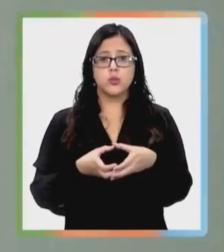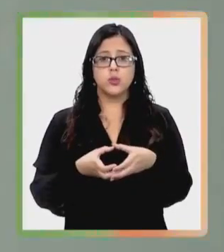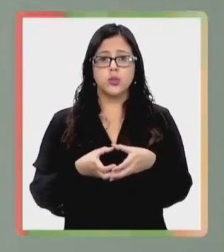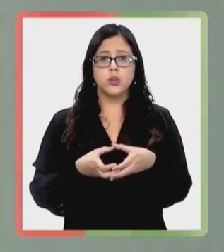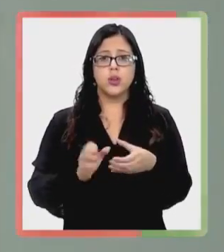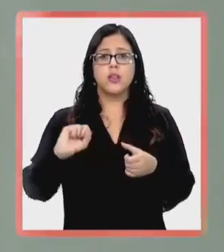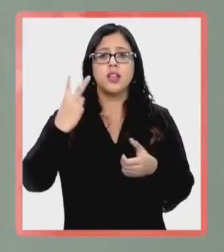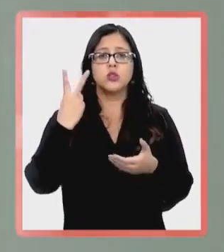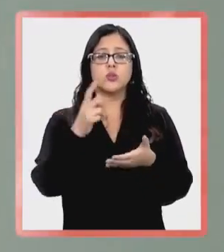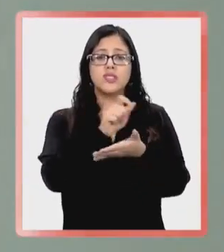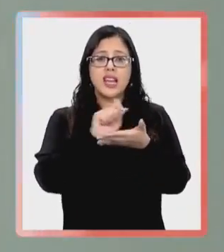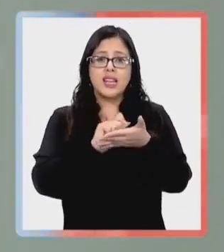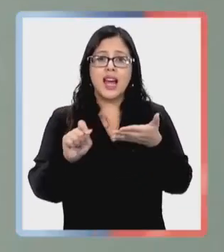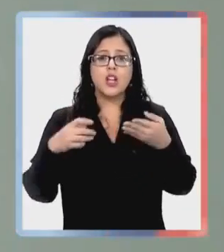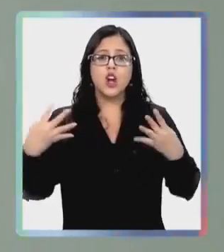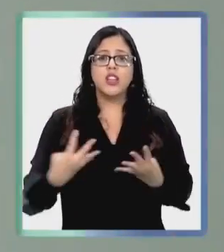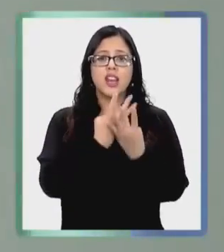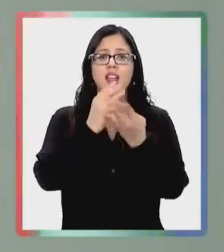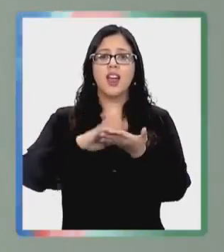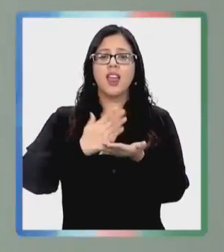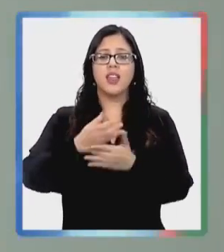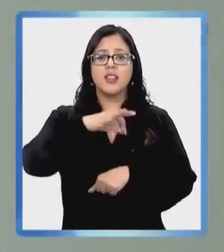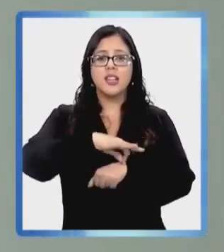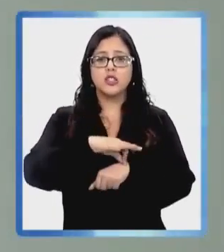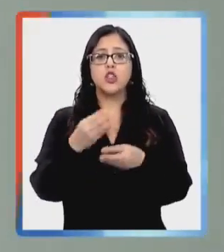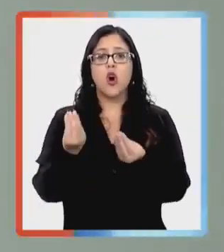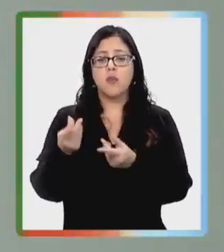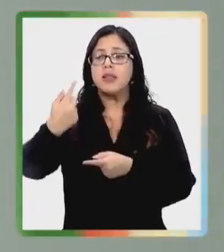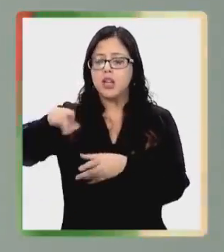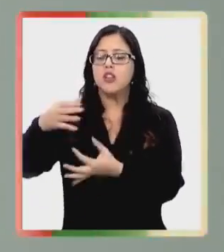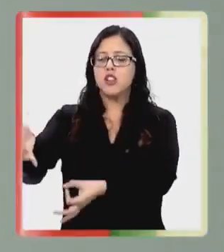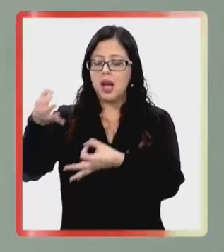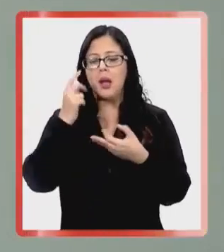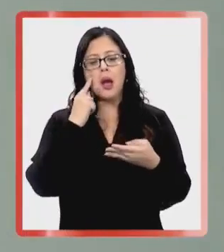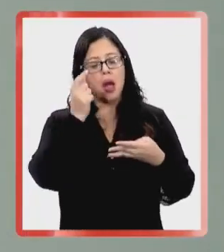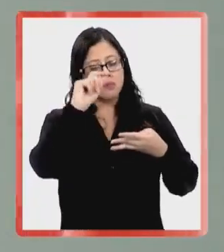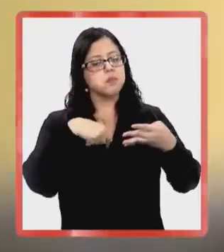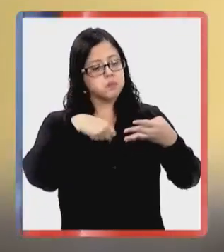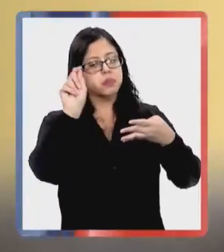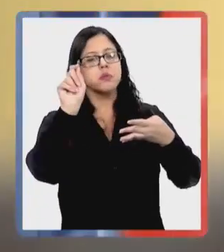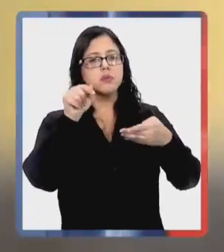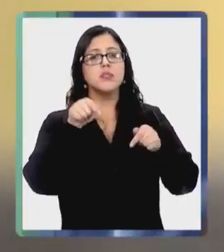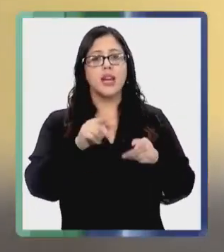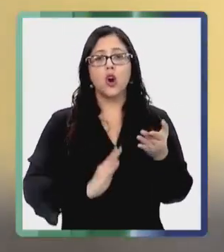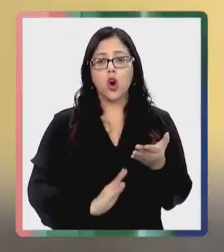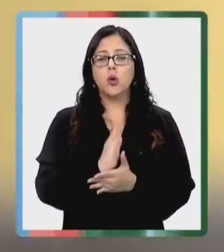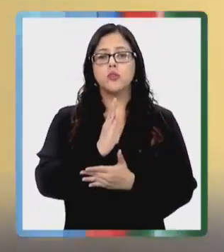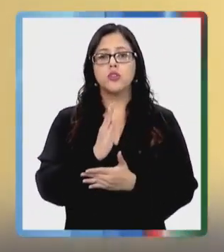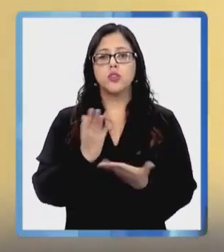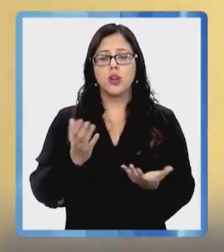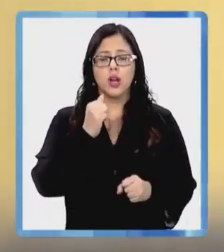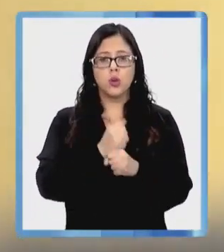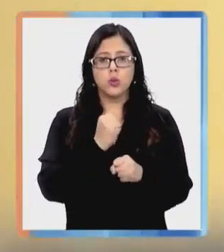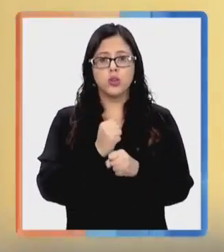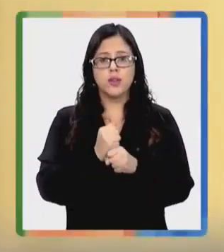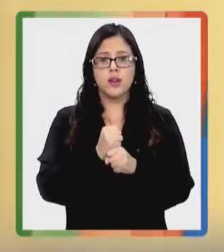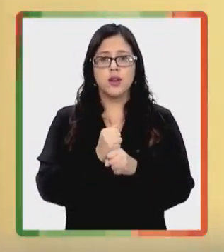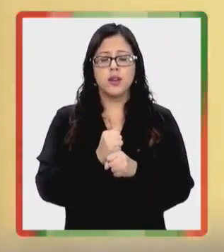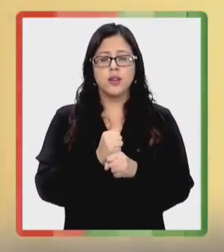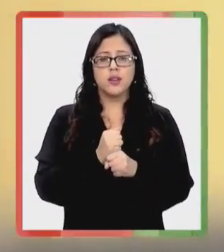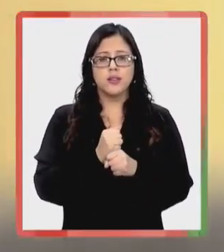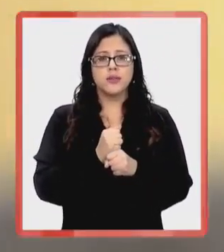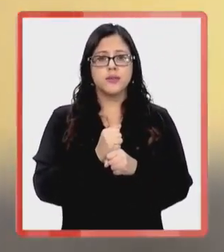del subsecretario de redes asistenciales e inmediatamente obviamente lo acogieron y yo sé que se partió con un trabajo